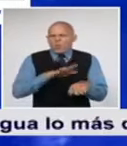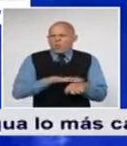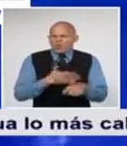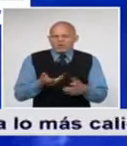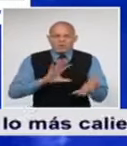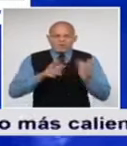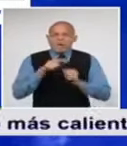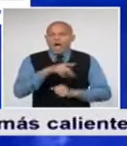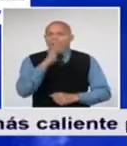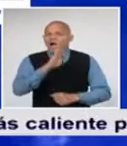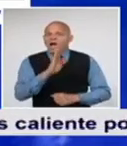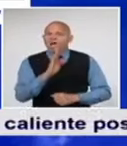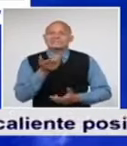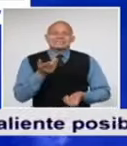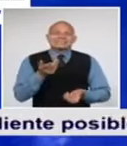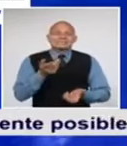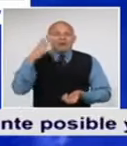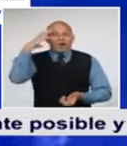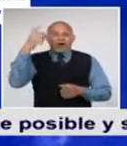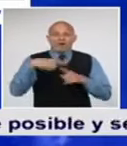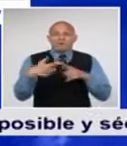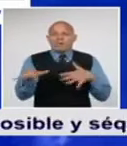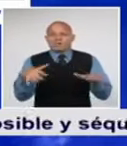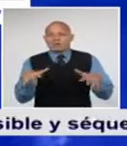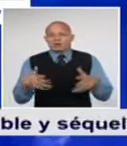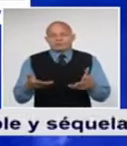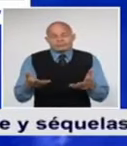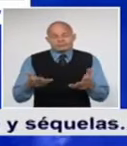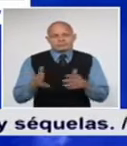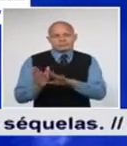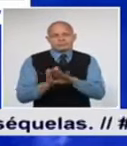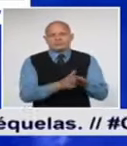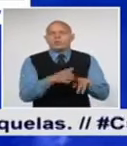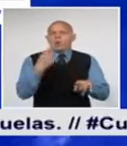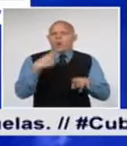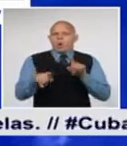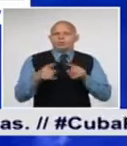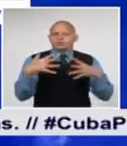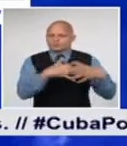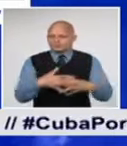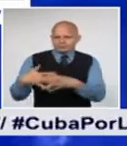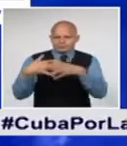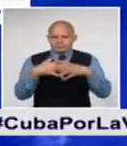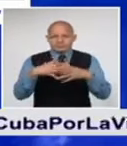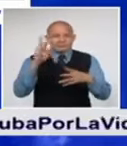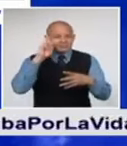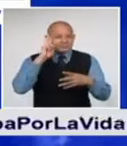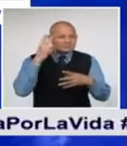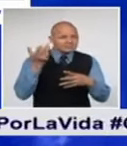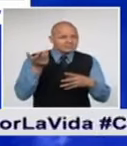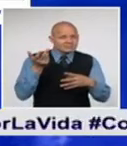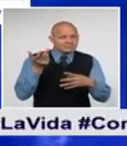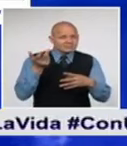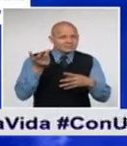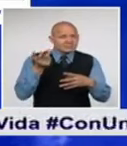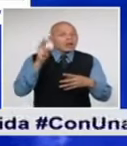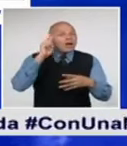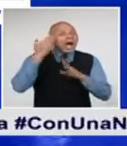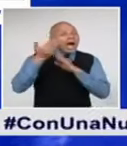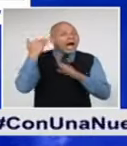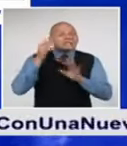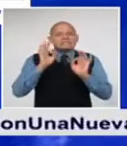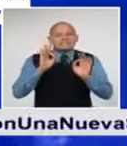se ha manejado la pandemia. Y Estados Unidos, que recordamos cómo se mantuvo en los primeros